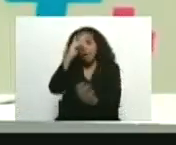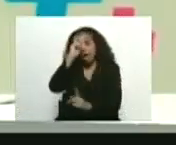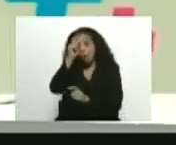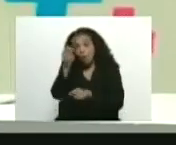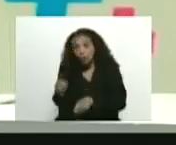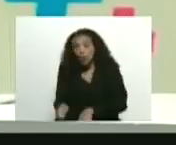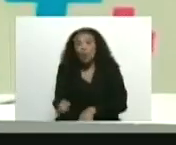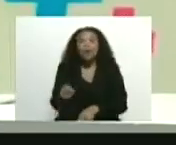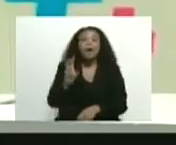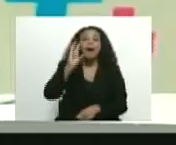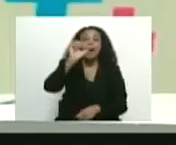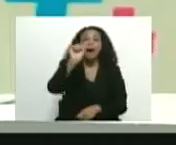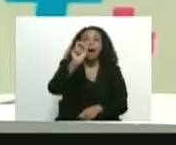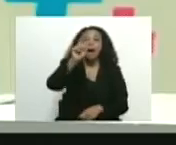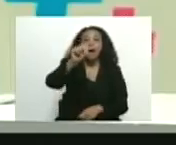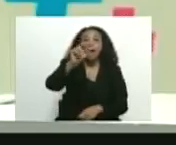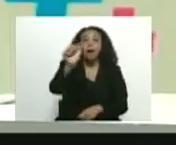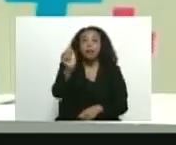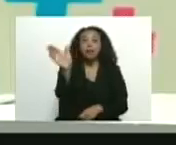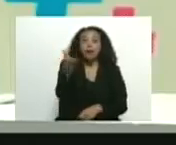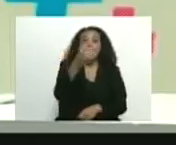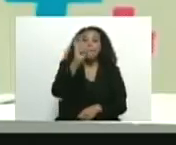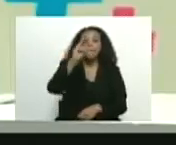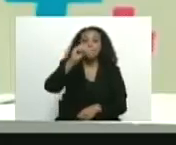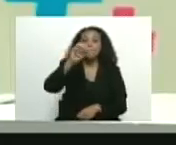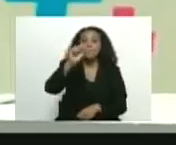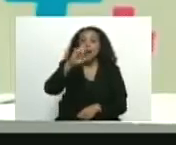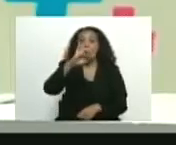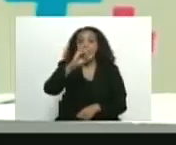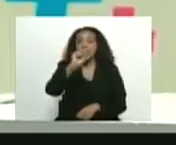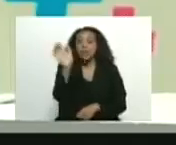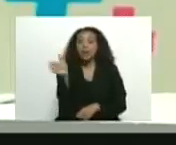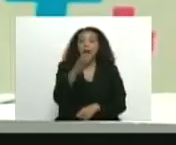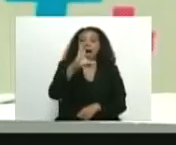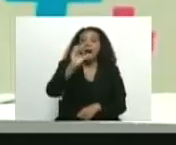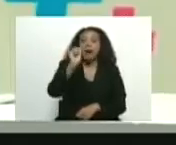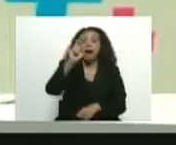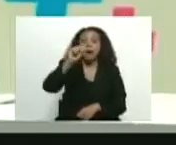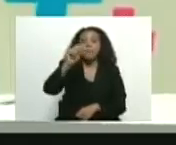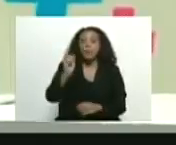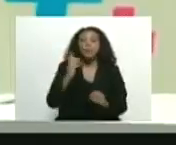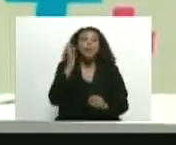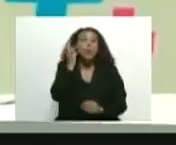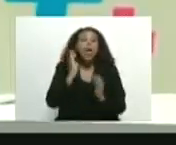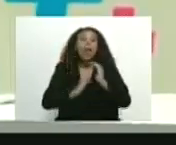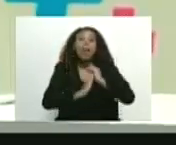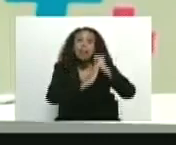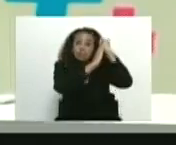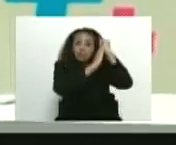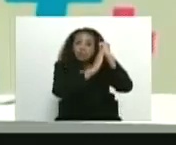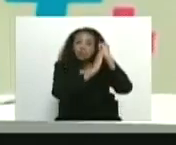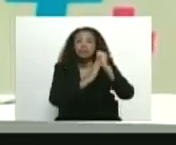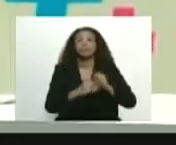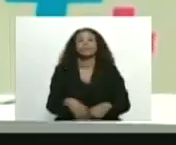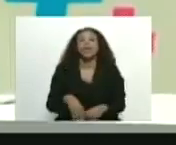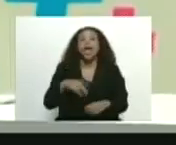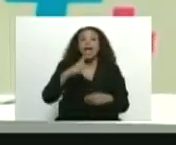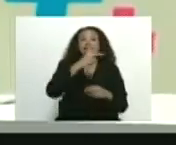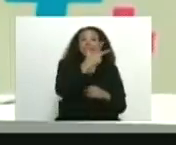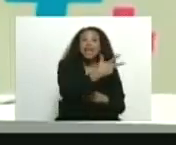de Maracaibo. Gran parque monumental. Con una extensión de 33